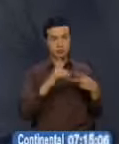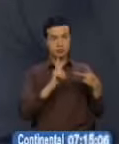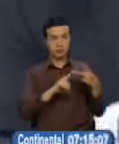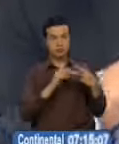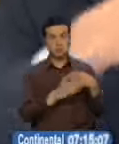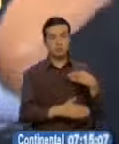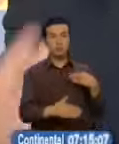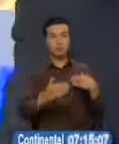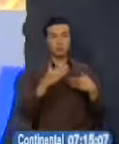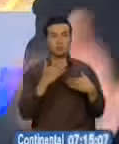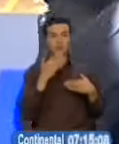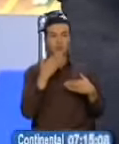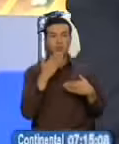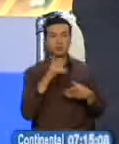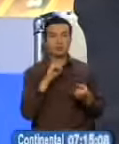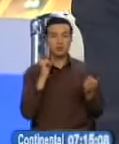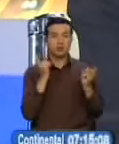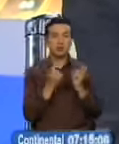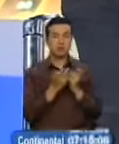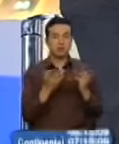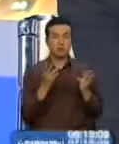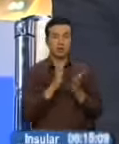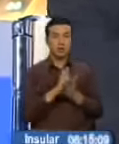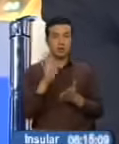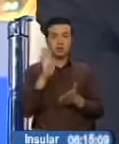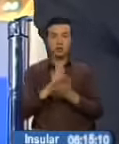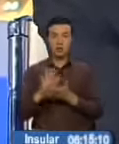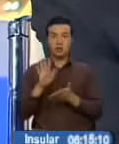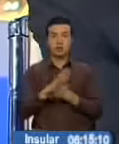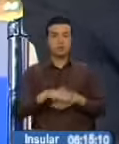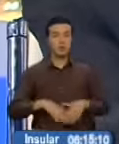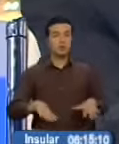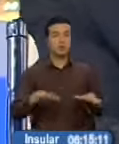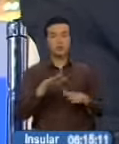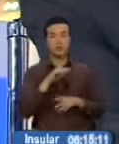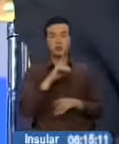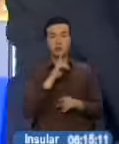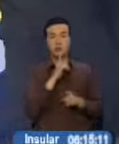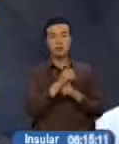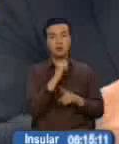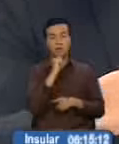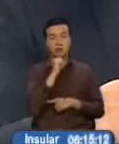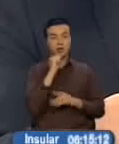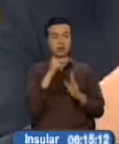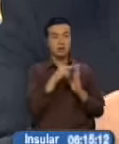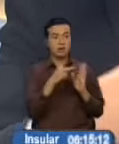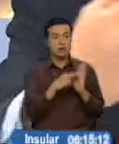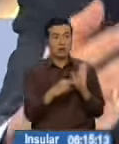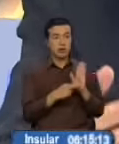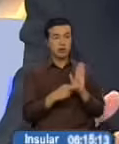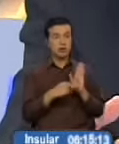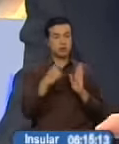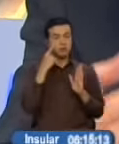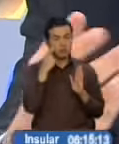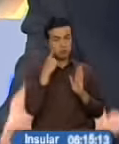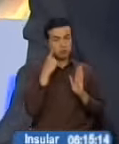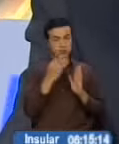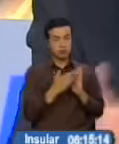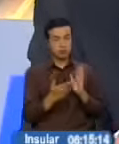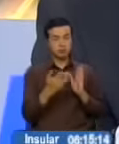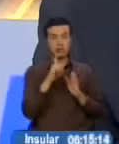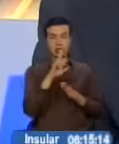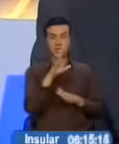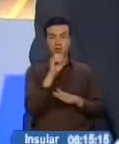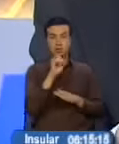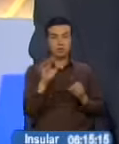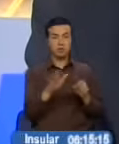que es modernización de estas escuelas que no cumplían de pronto con los requisitos de la demanda de la modernidad.